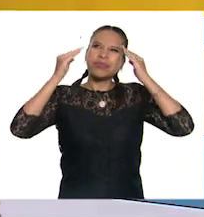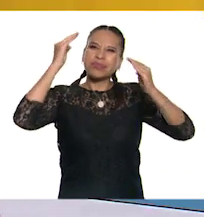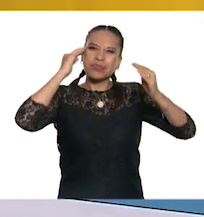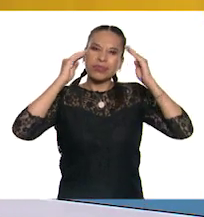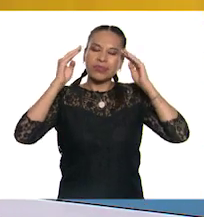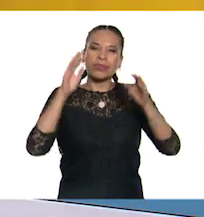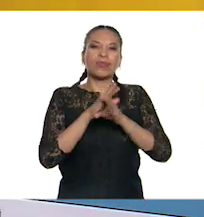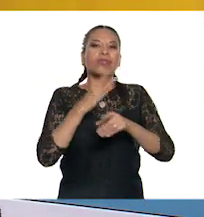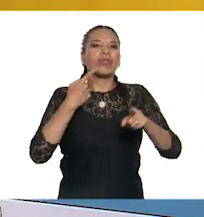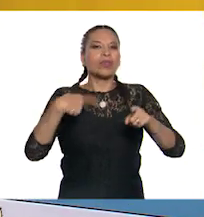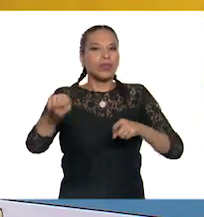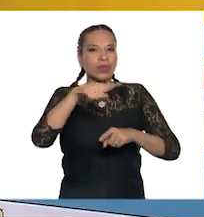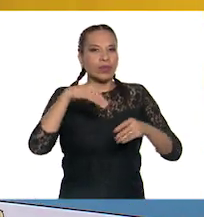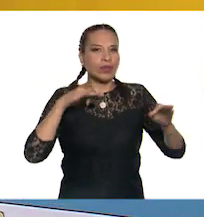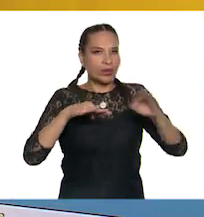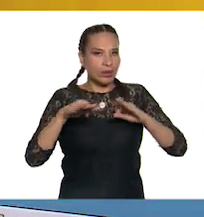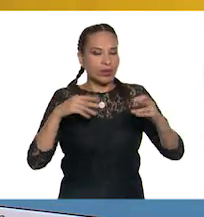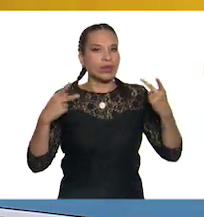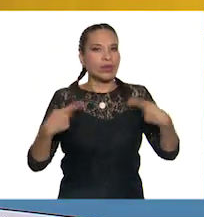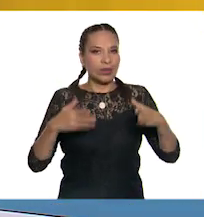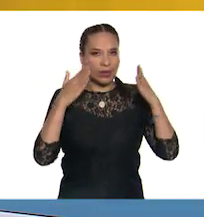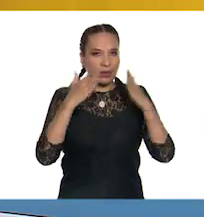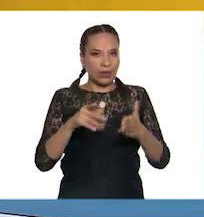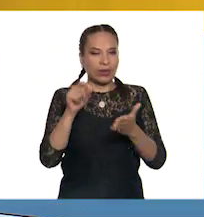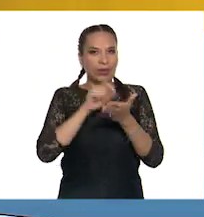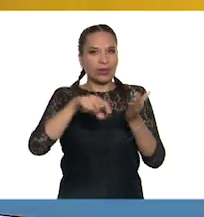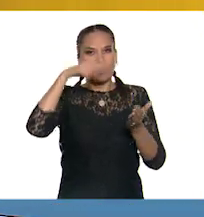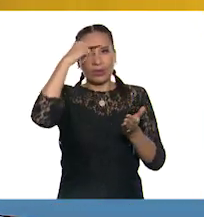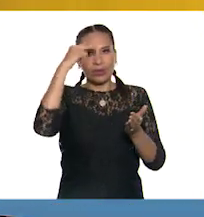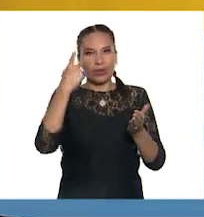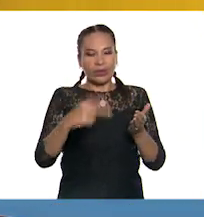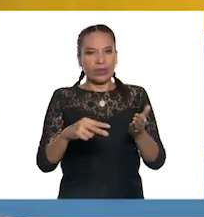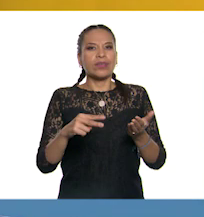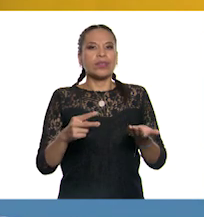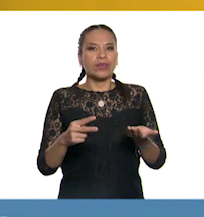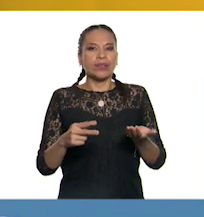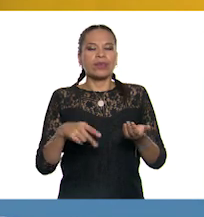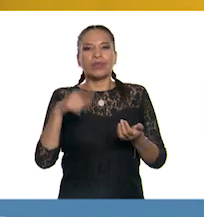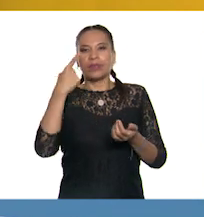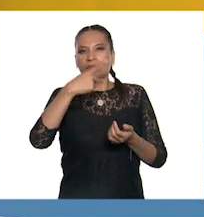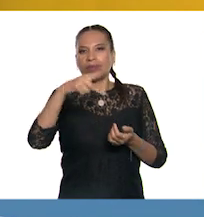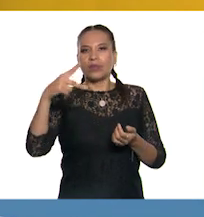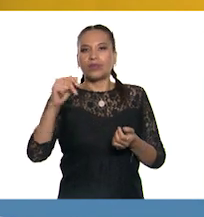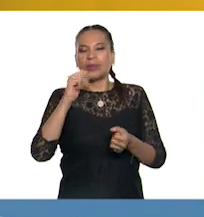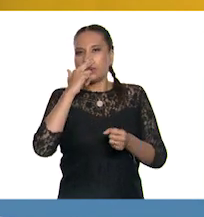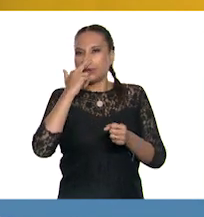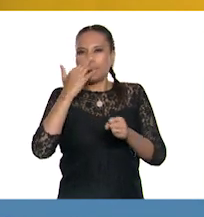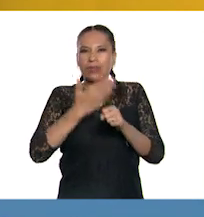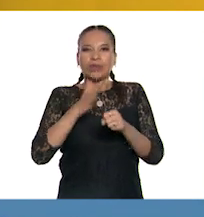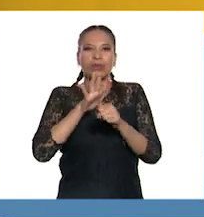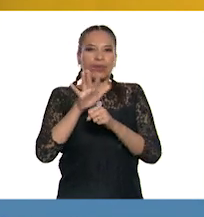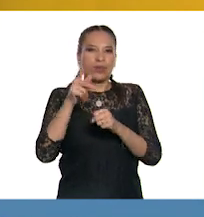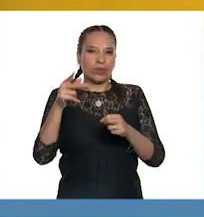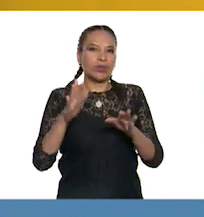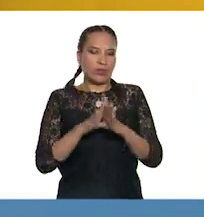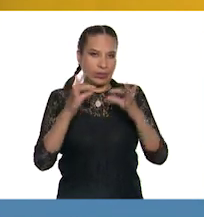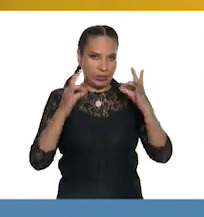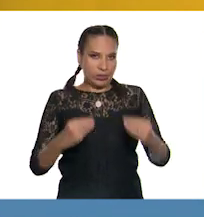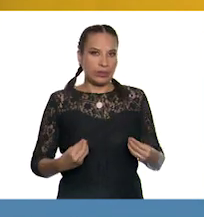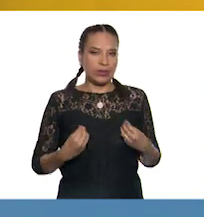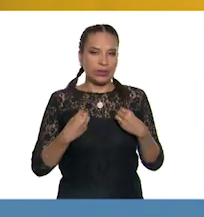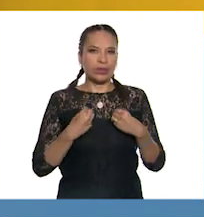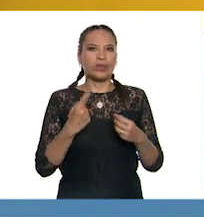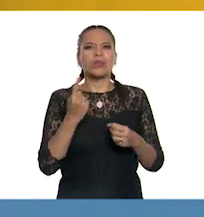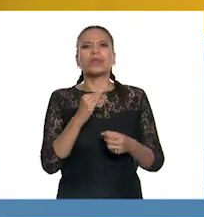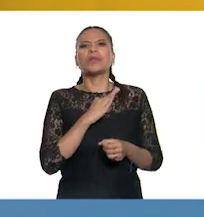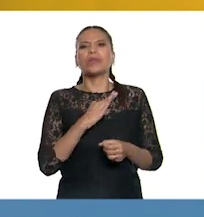en torno a los trabajadores como personajes de la literatura mexicana y a sus respectivas realidades. En ese sentido, ¿qué